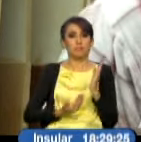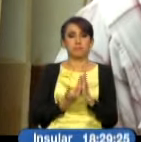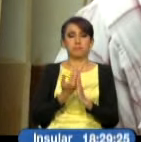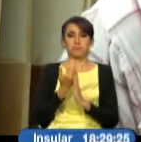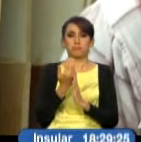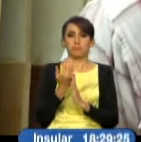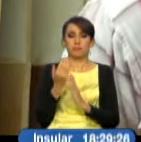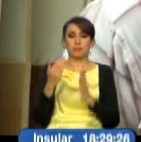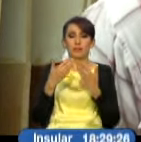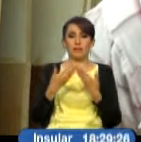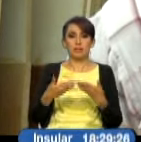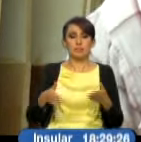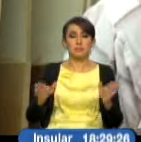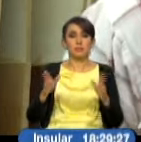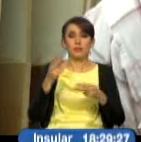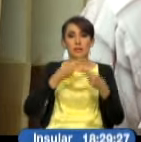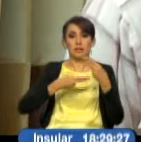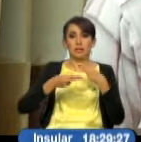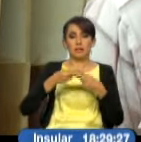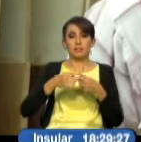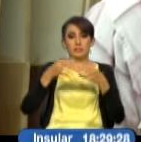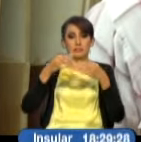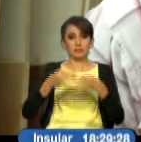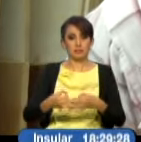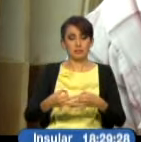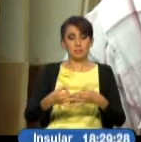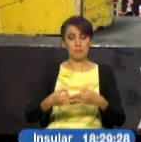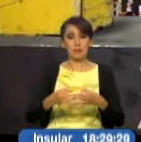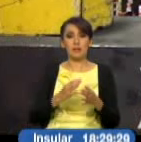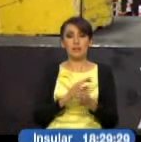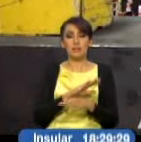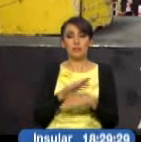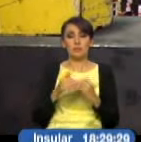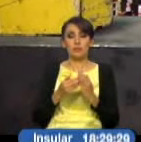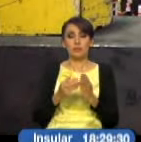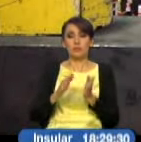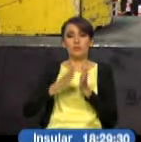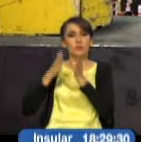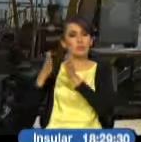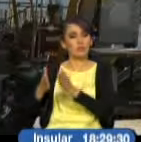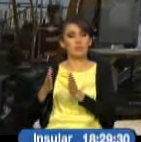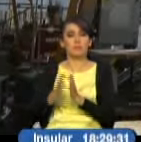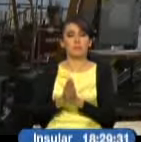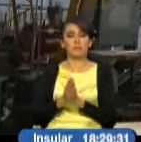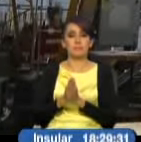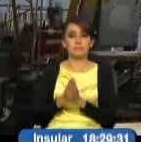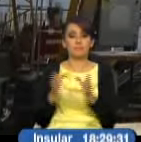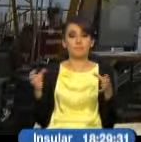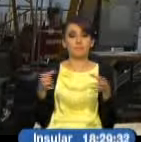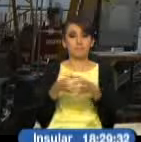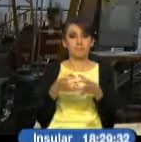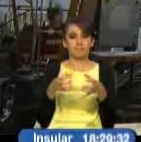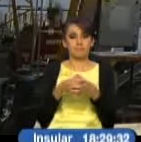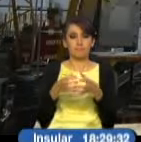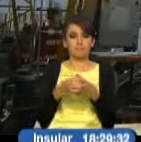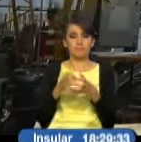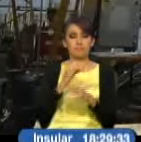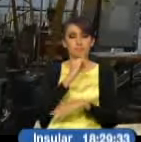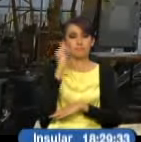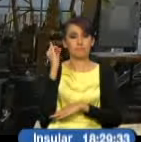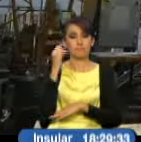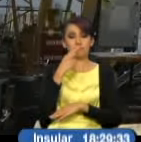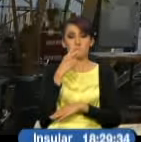la apertura de las importaciones son casi el certificado de disfunción del sector. Por otro lado, desde la Unión Industrial Argentina muestran gran preocupación